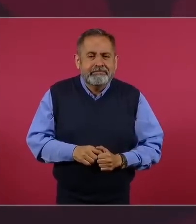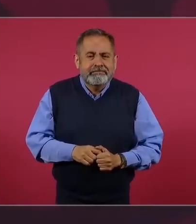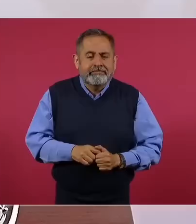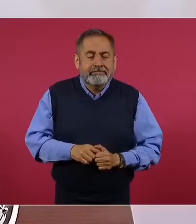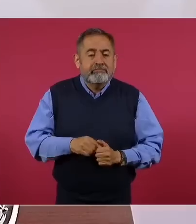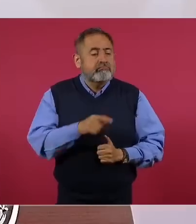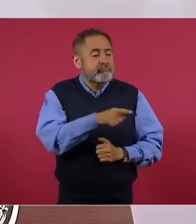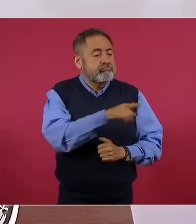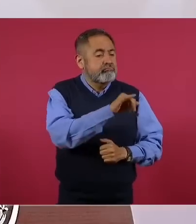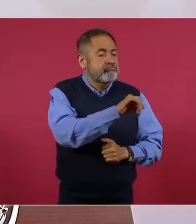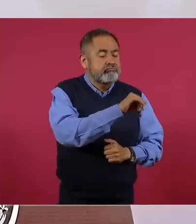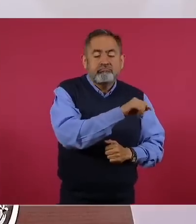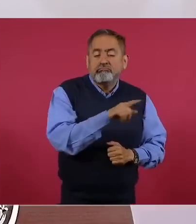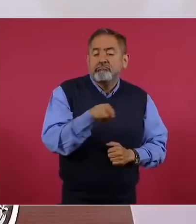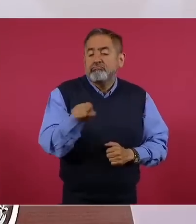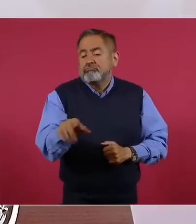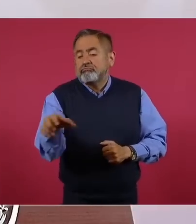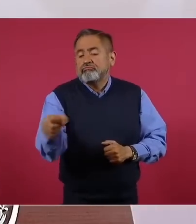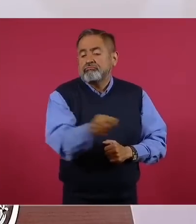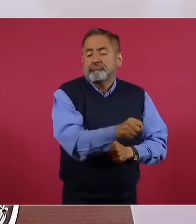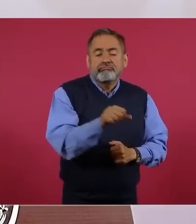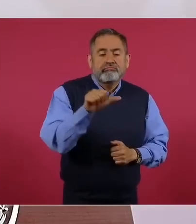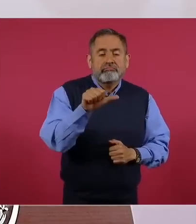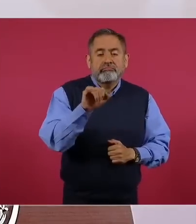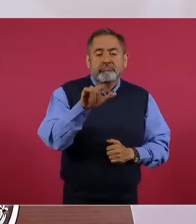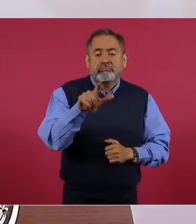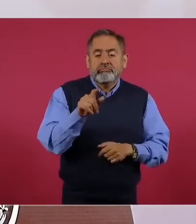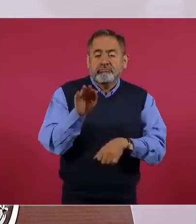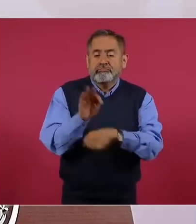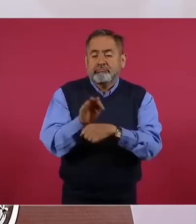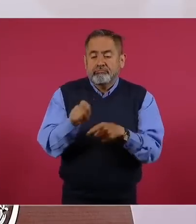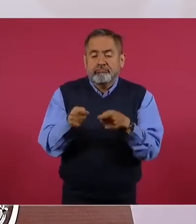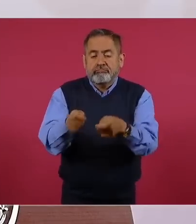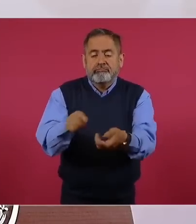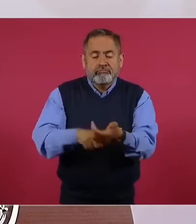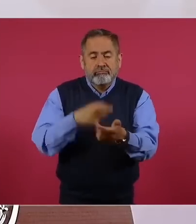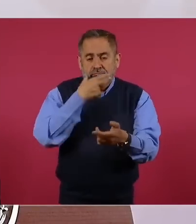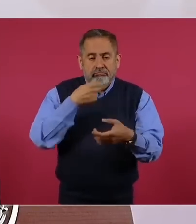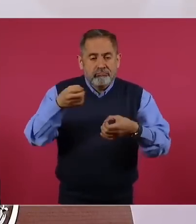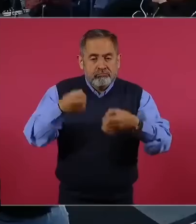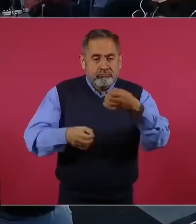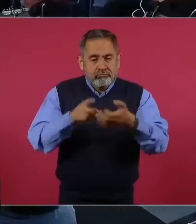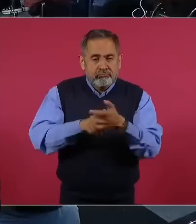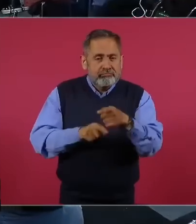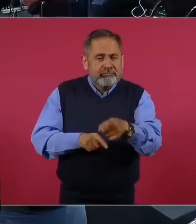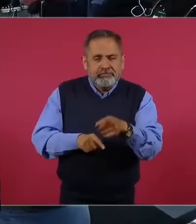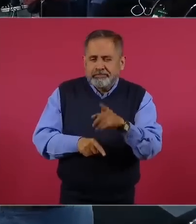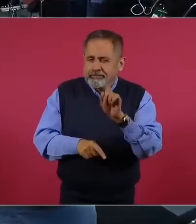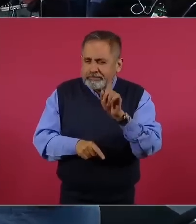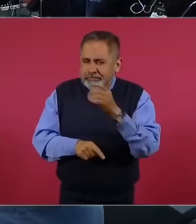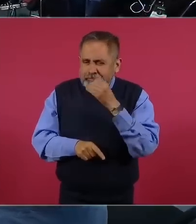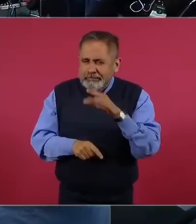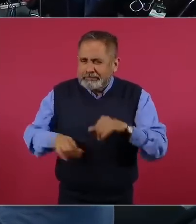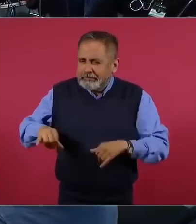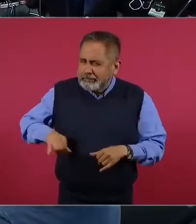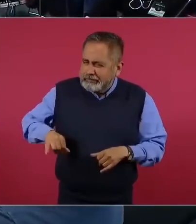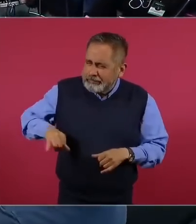le otorgan el asilo a este juez de Barandilla. Pero lo interesante